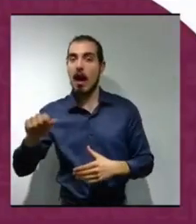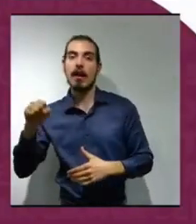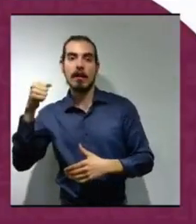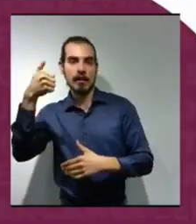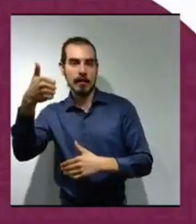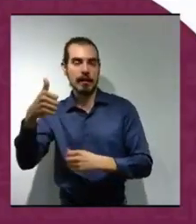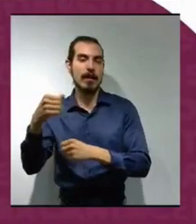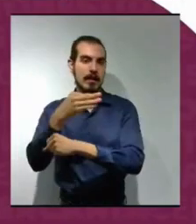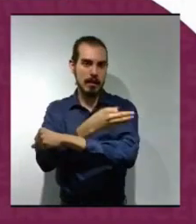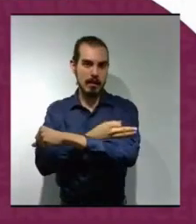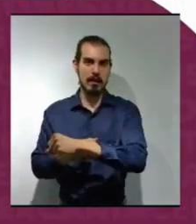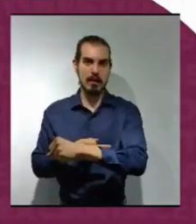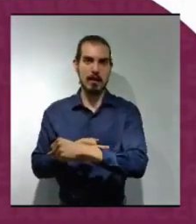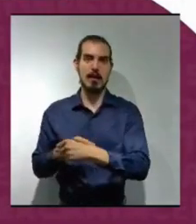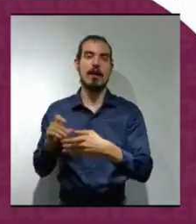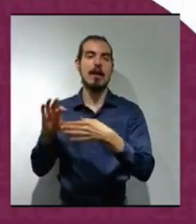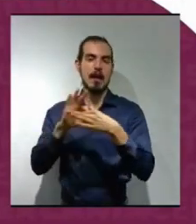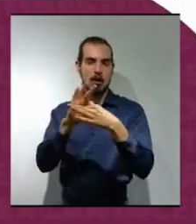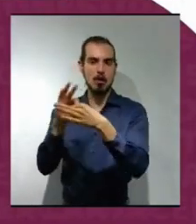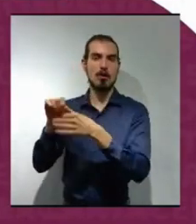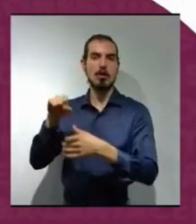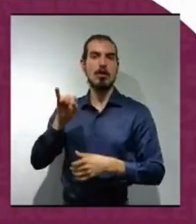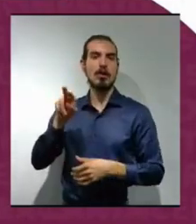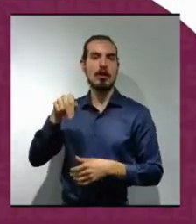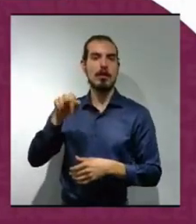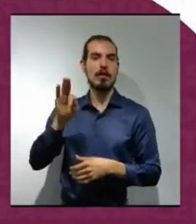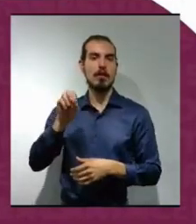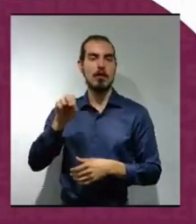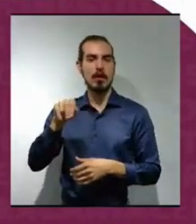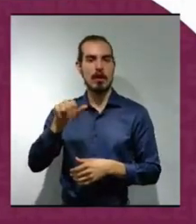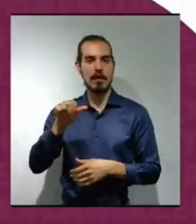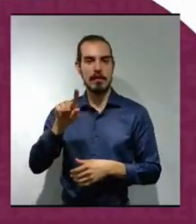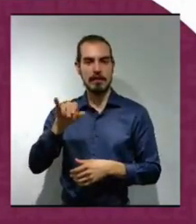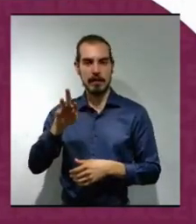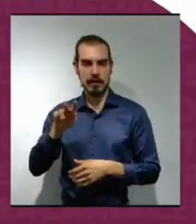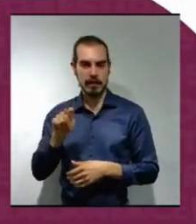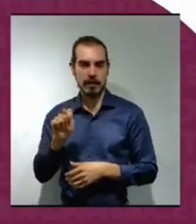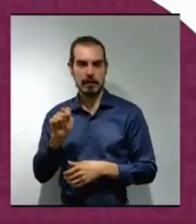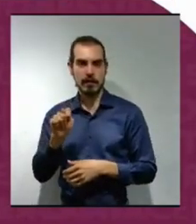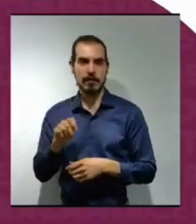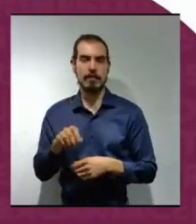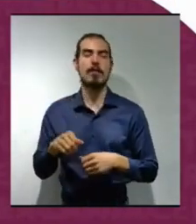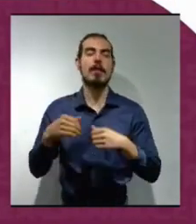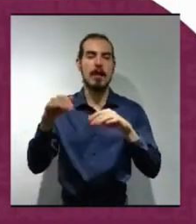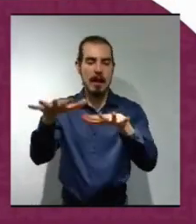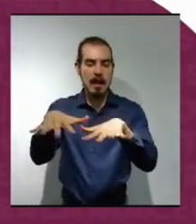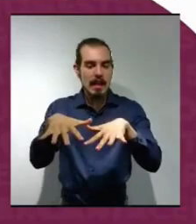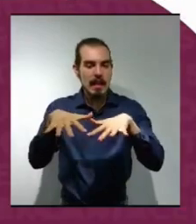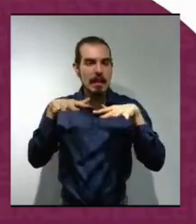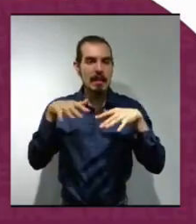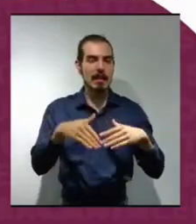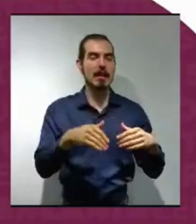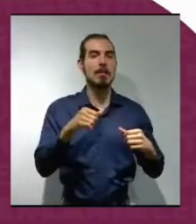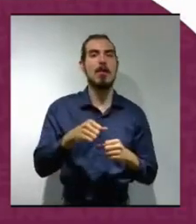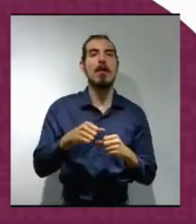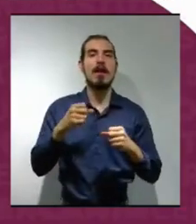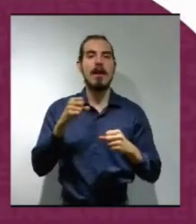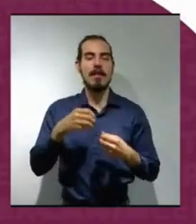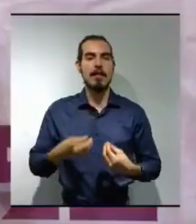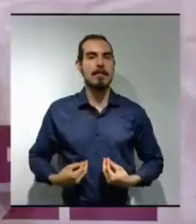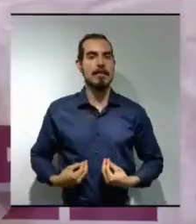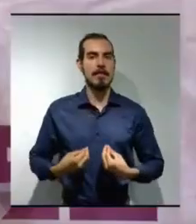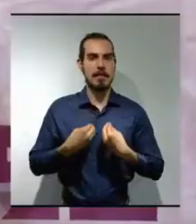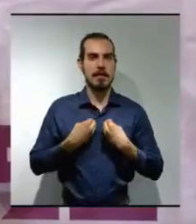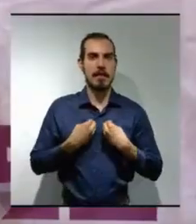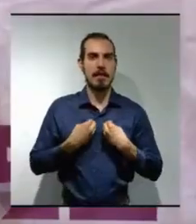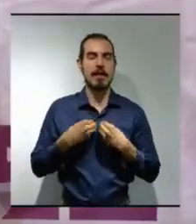le denominamos lo que viene siendo la Megaferia por la Vivienda, donde el objetivo principal pues viene siendo concentrar